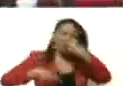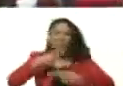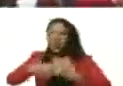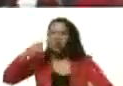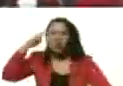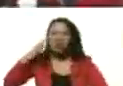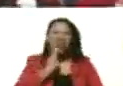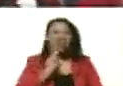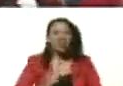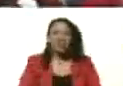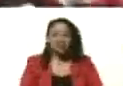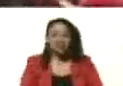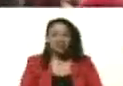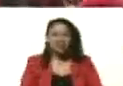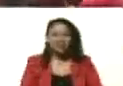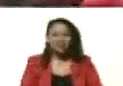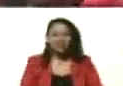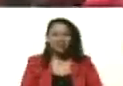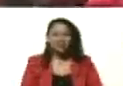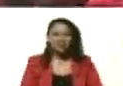bolivariana!